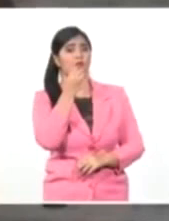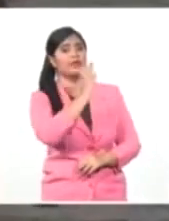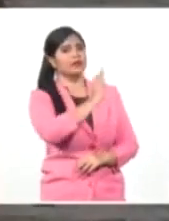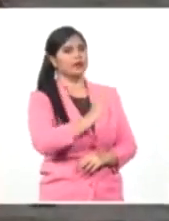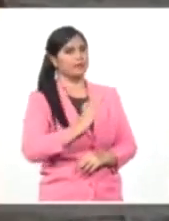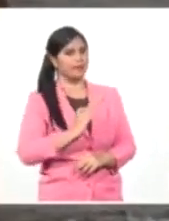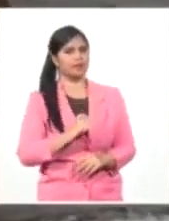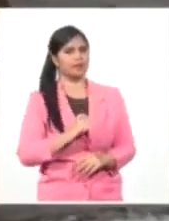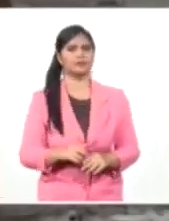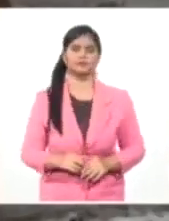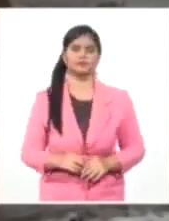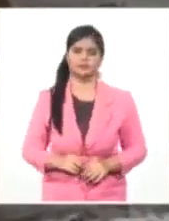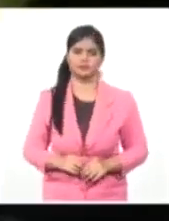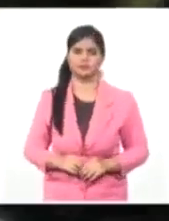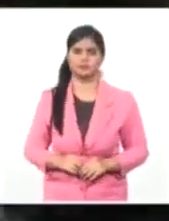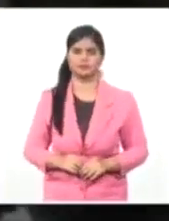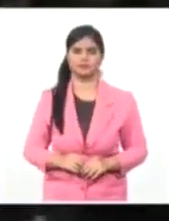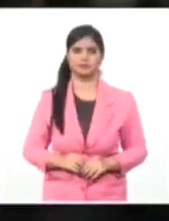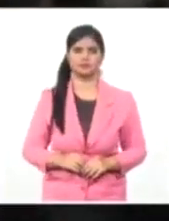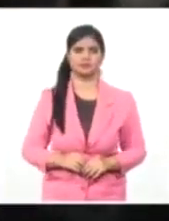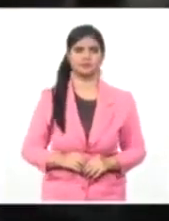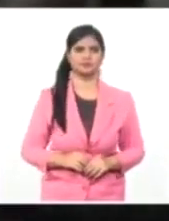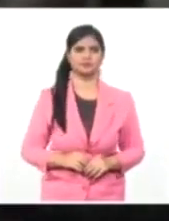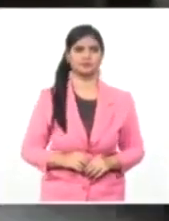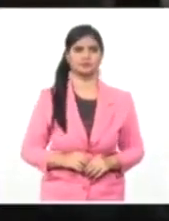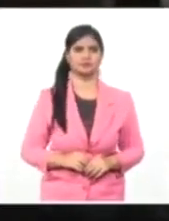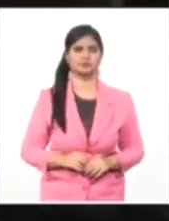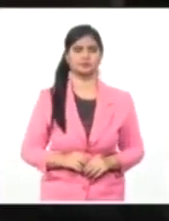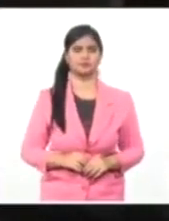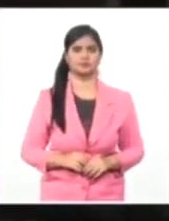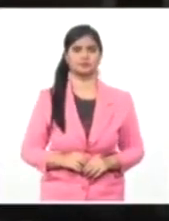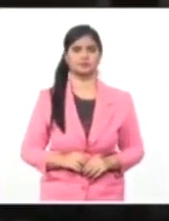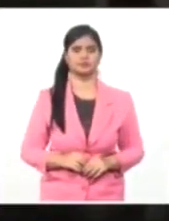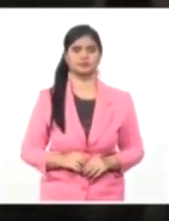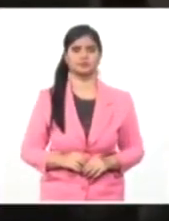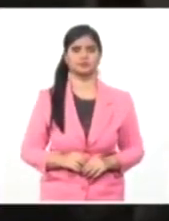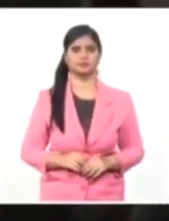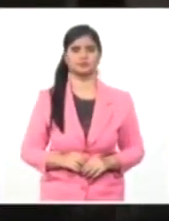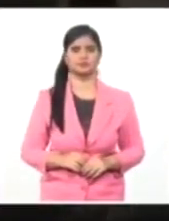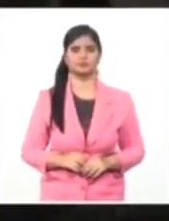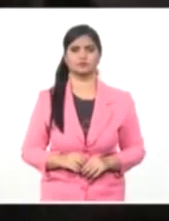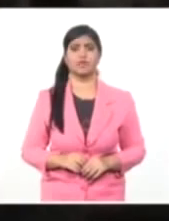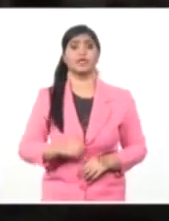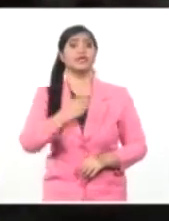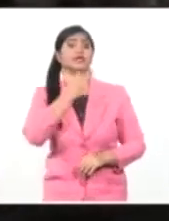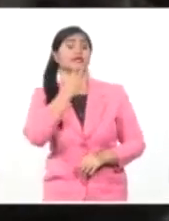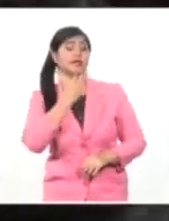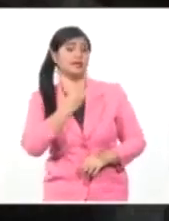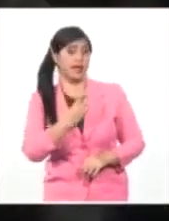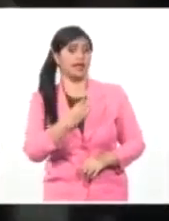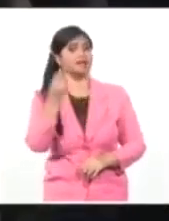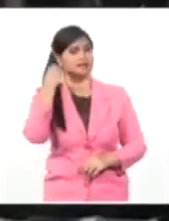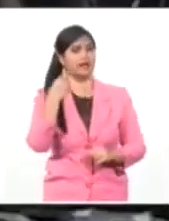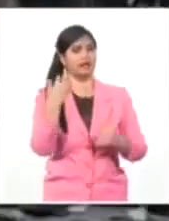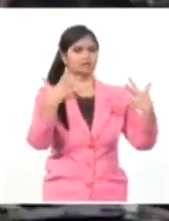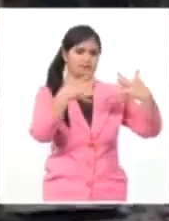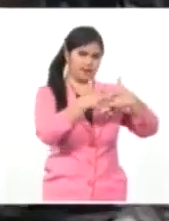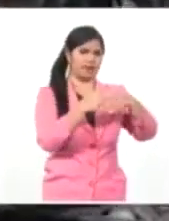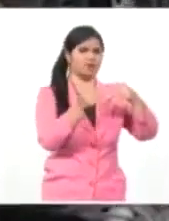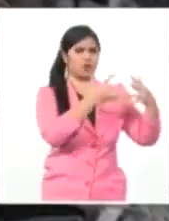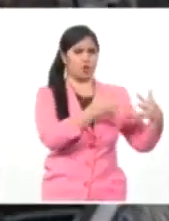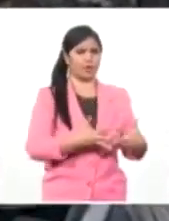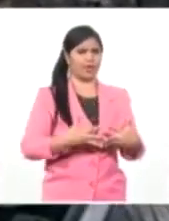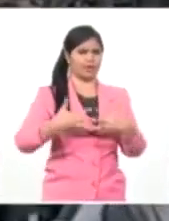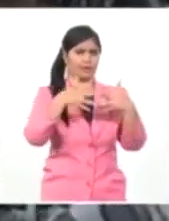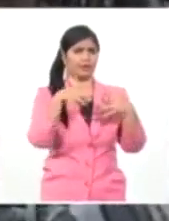el paraguas de impunidad ofrecido por Estados Unidos y que Israel rinda cuentas por sus violaciones del